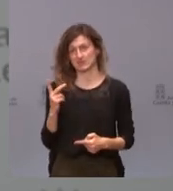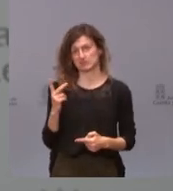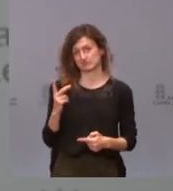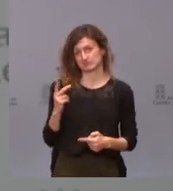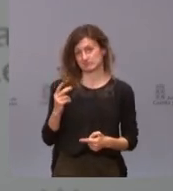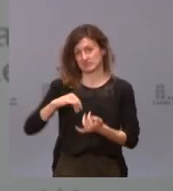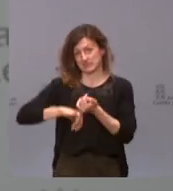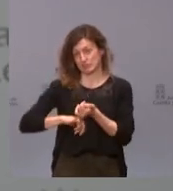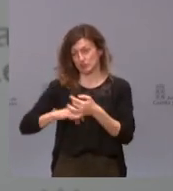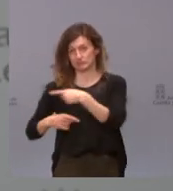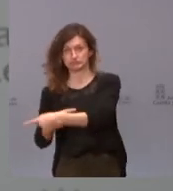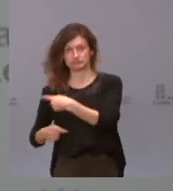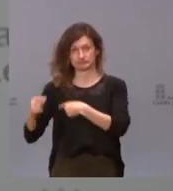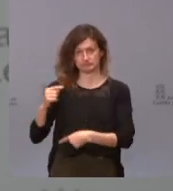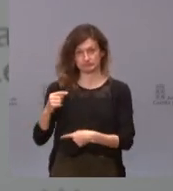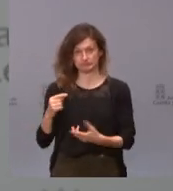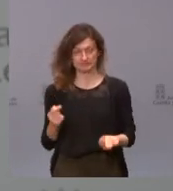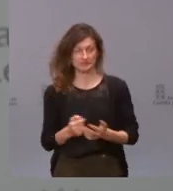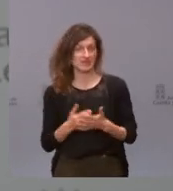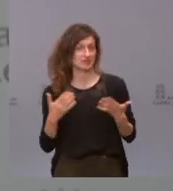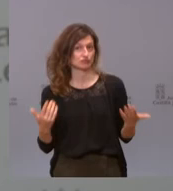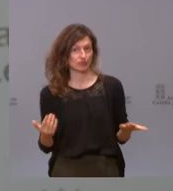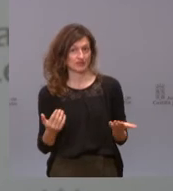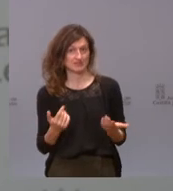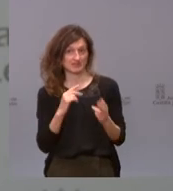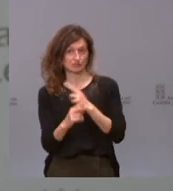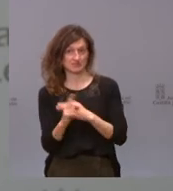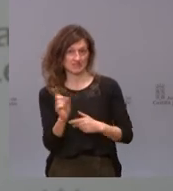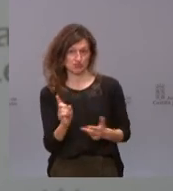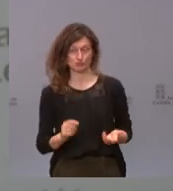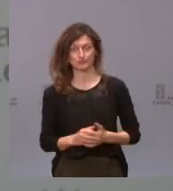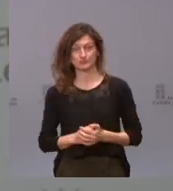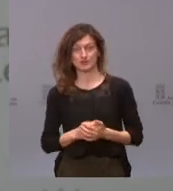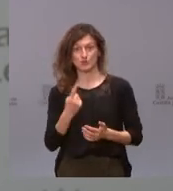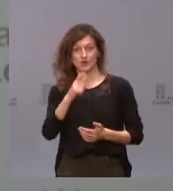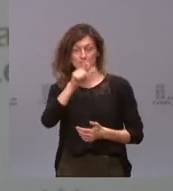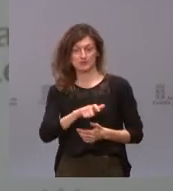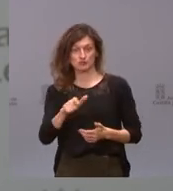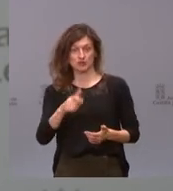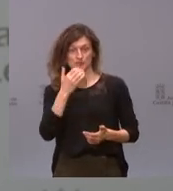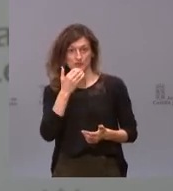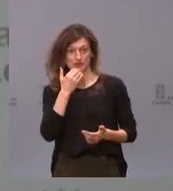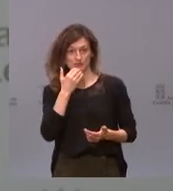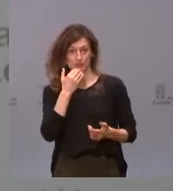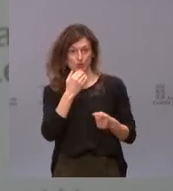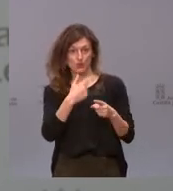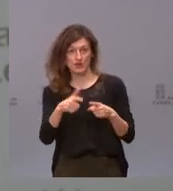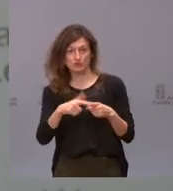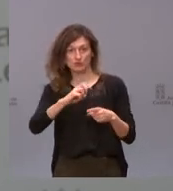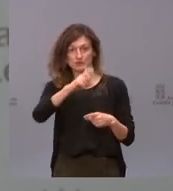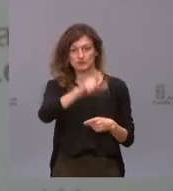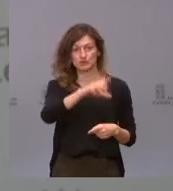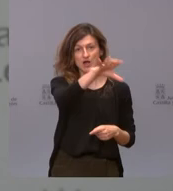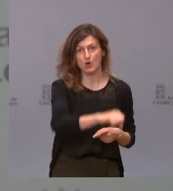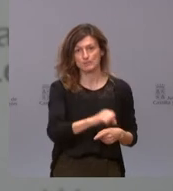ocurría antes a la inversa por tanto no es que alguien compre algo a un tercero sino que